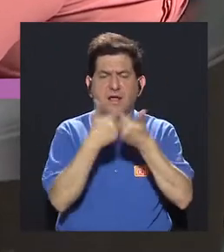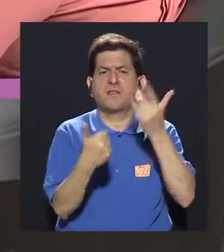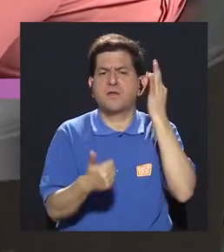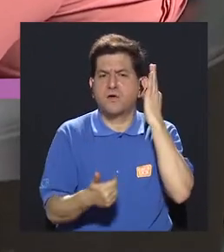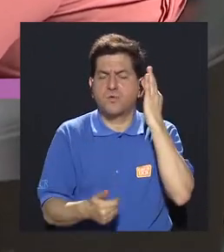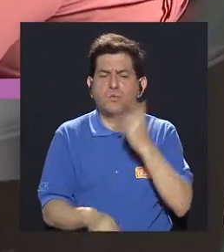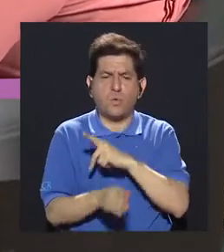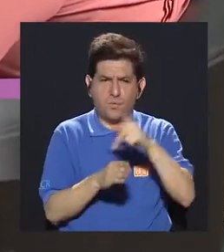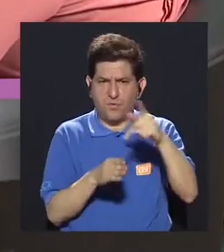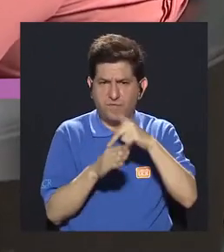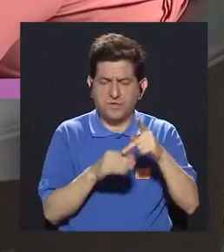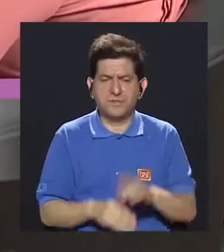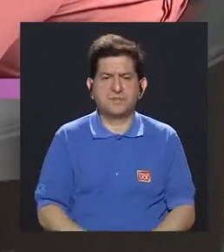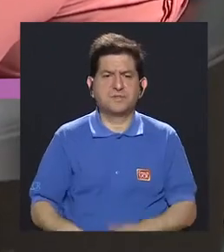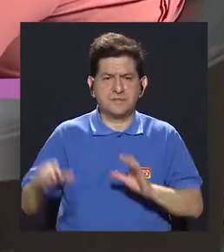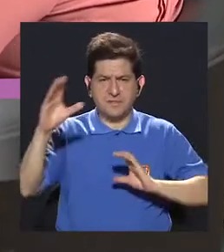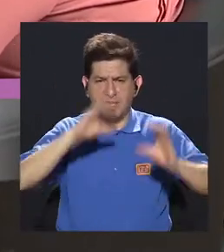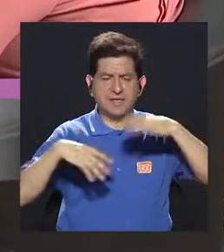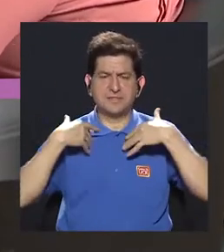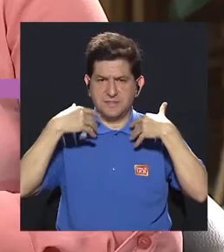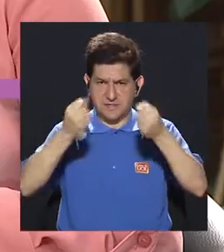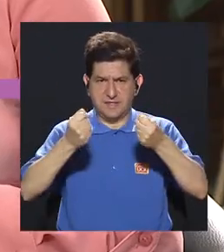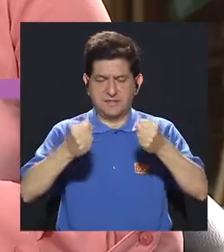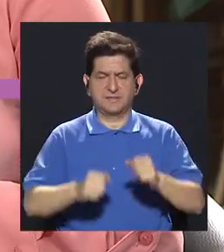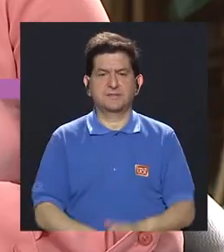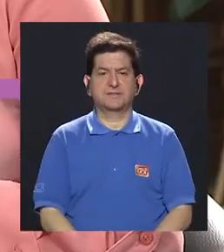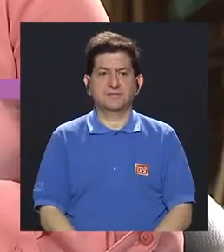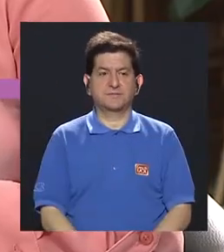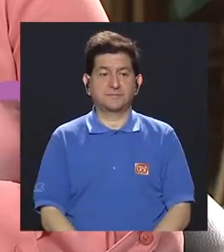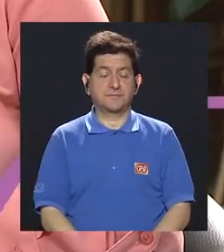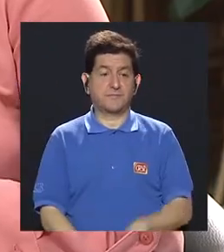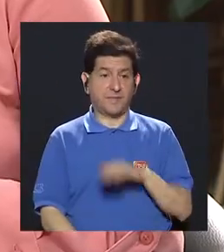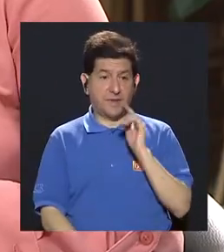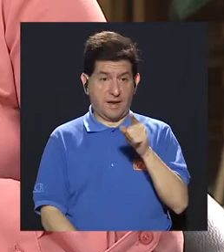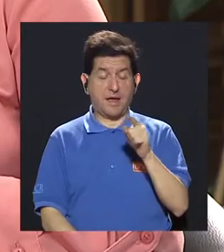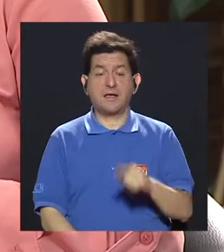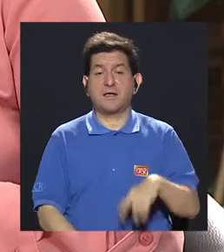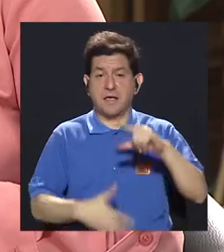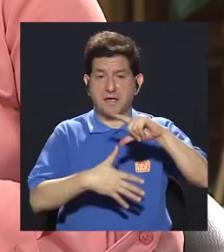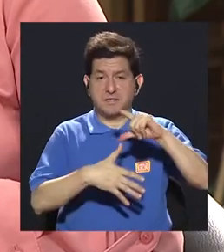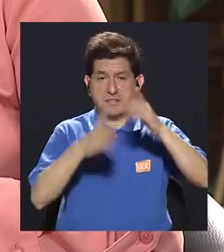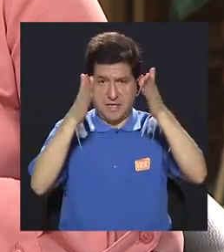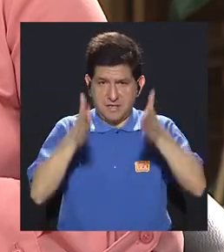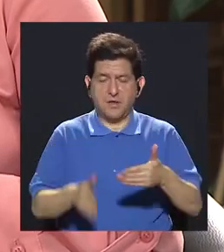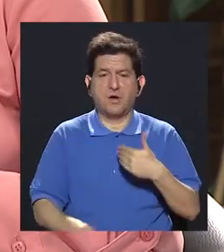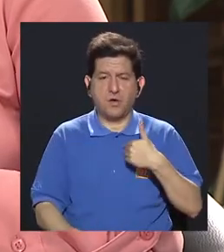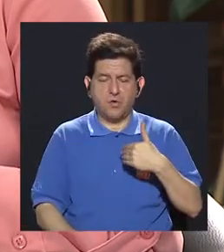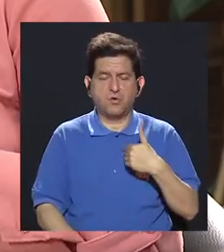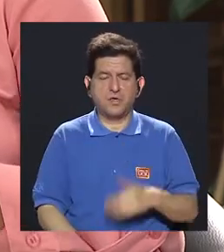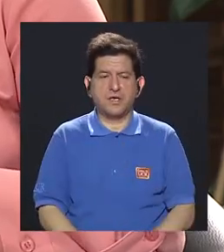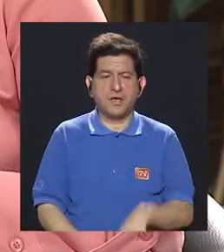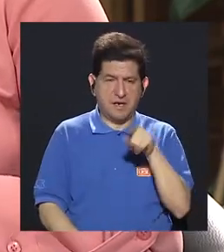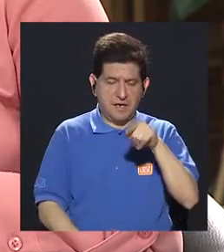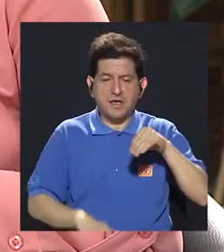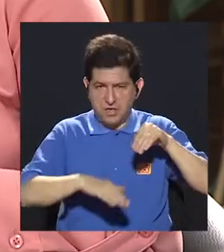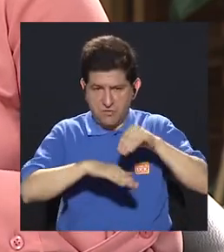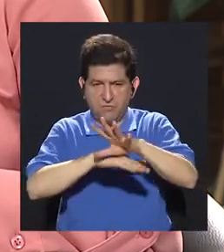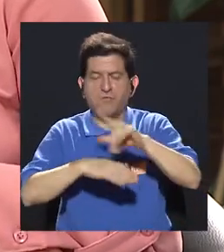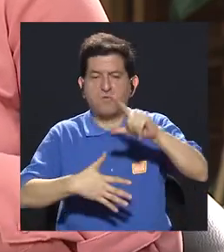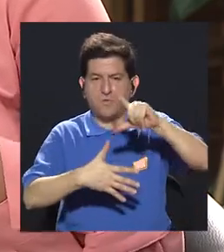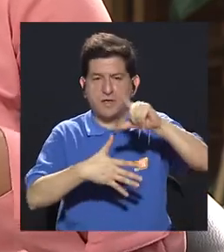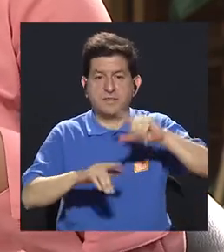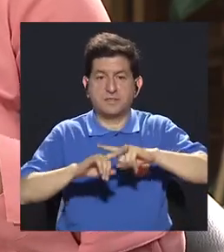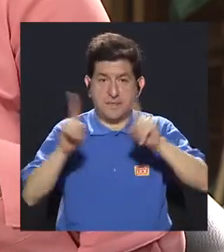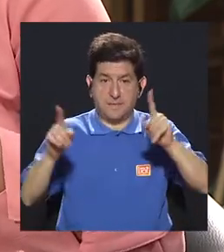de mujeres profesionales de ciencias de la salud. Ellas son latinoamericanas o tienen raíces